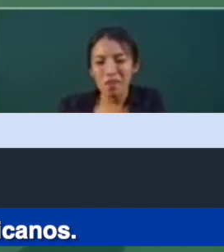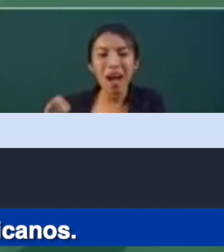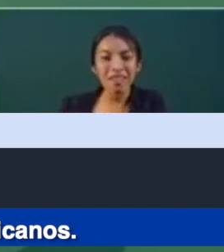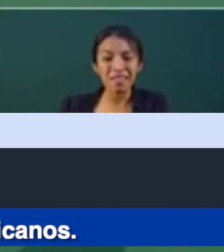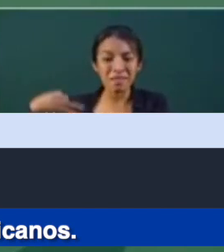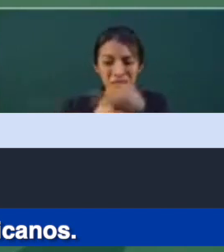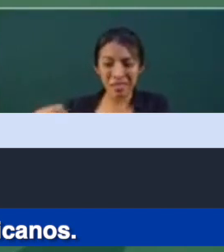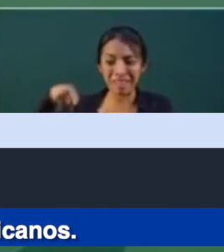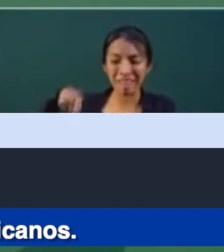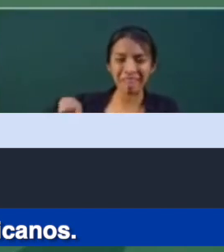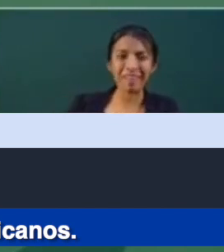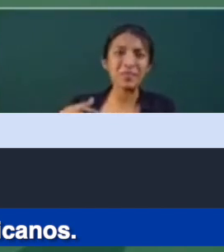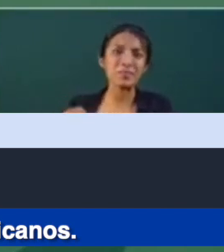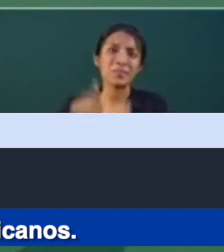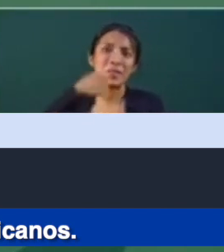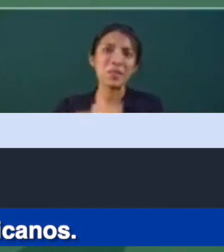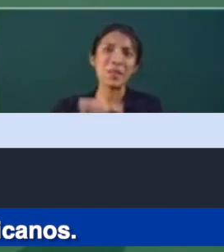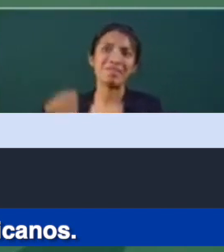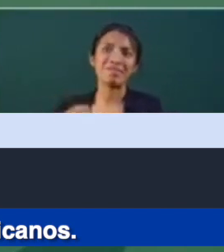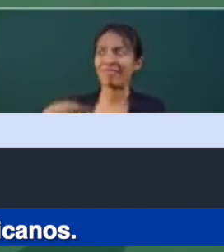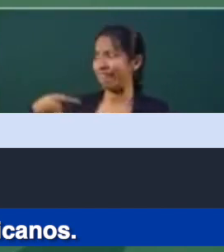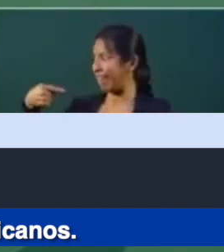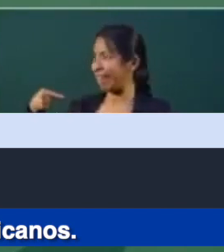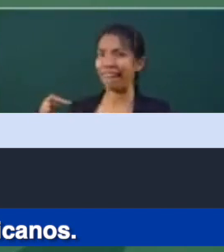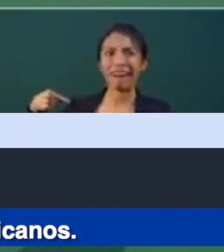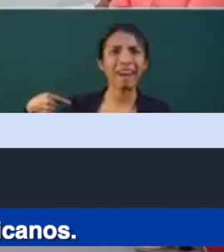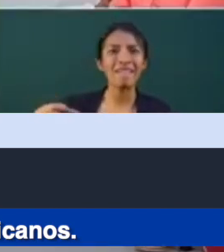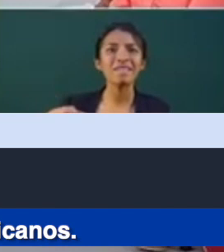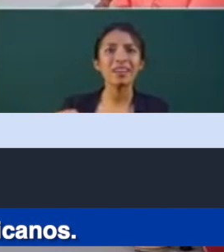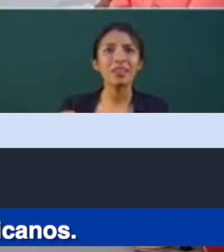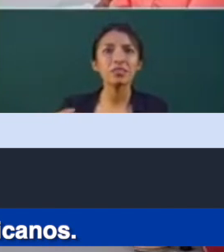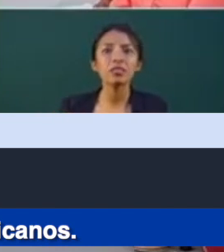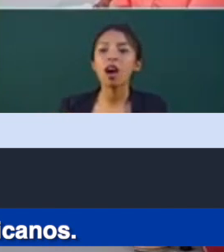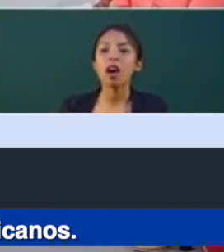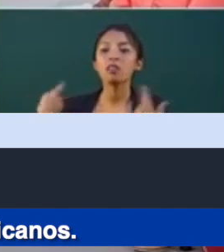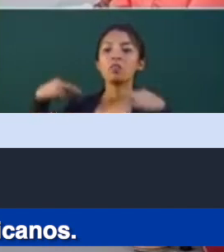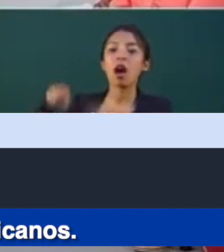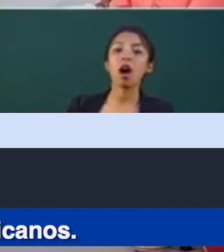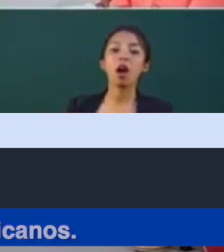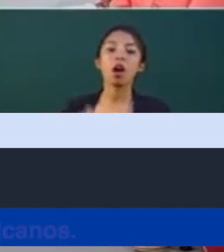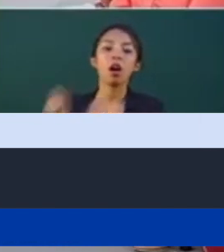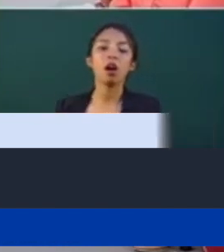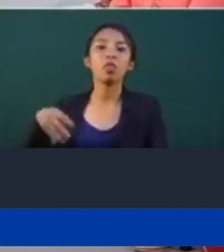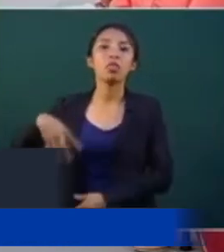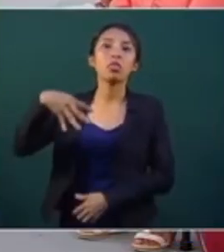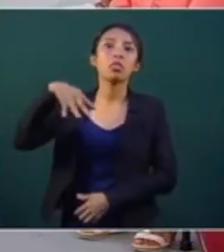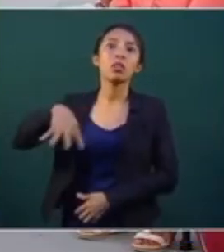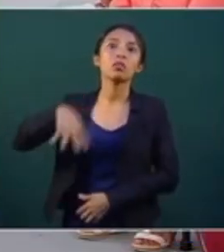11 años, está nombrado para 19 años, y miren el resultado.